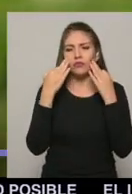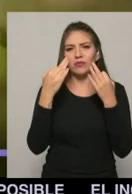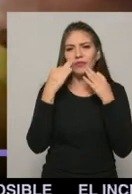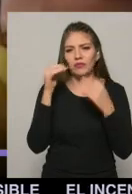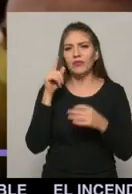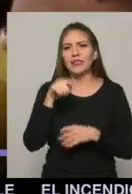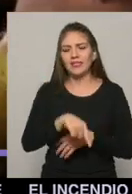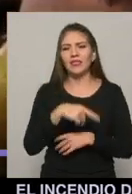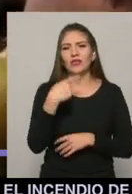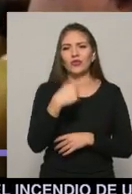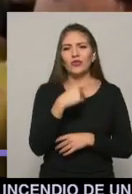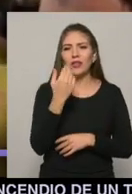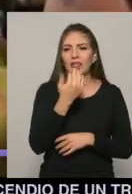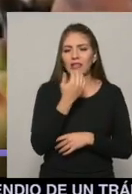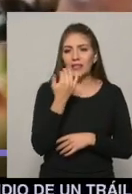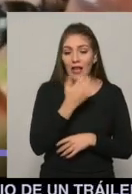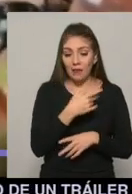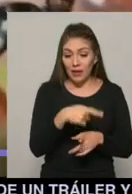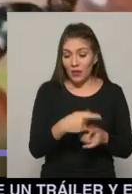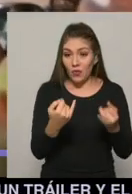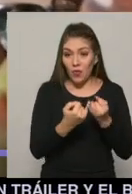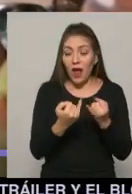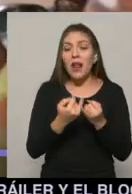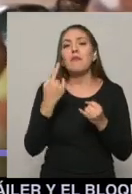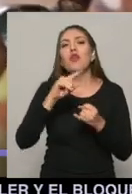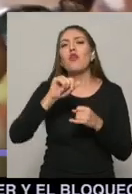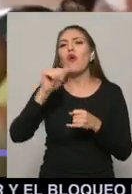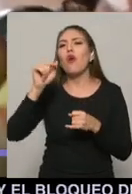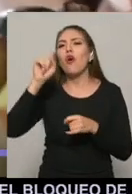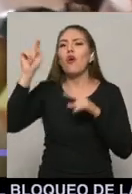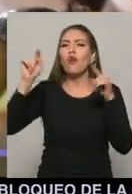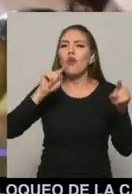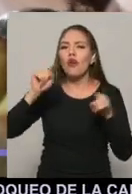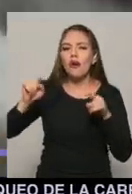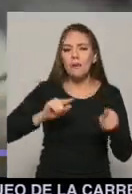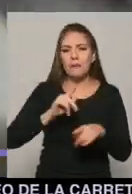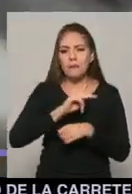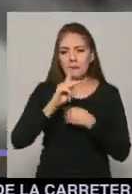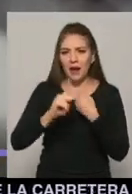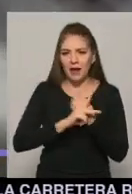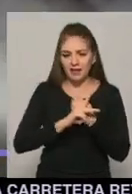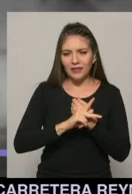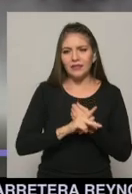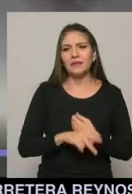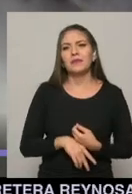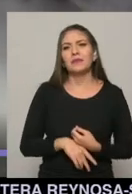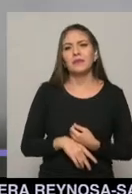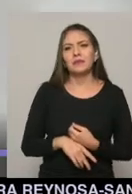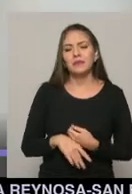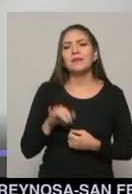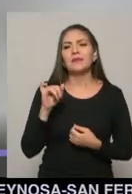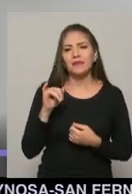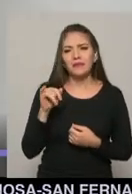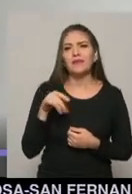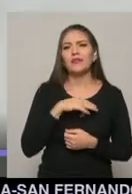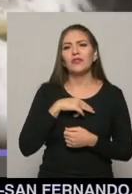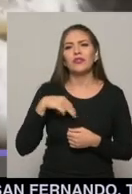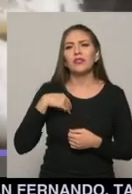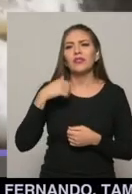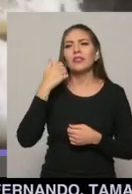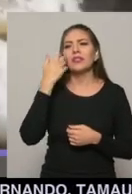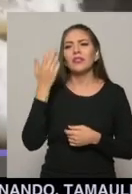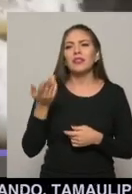pero ahora en otro país. Sería interesante también. ¿Después de Moscú? ¿Sí? Nuestra tentativa es llevarlo así